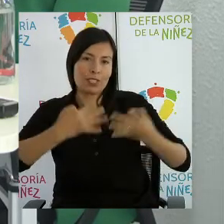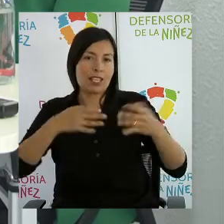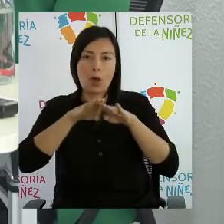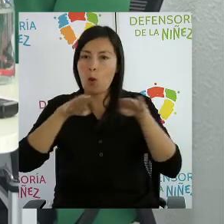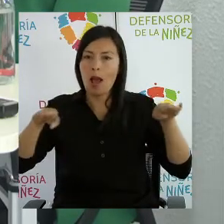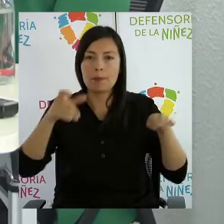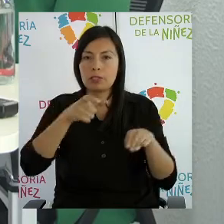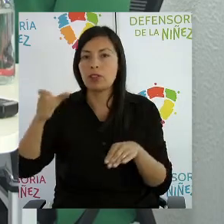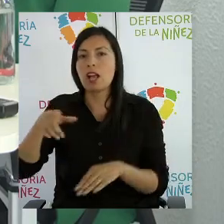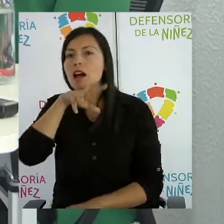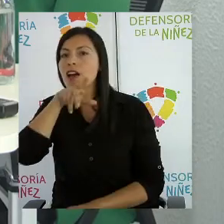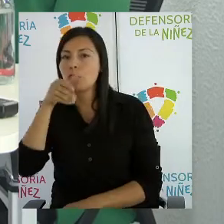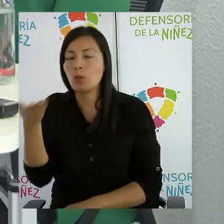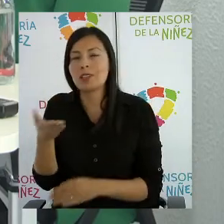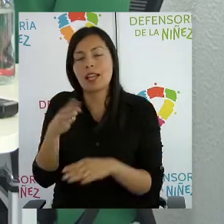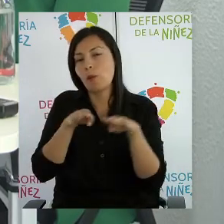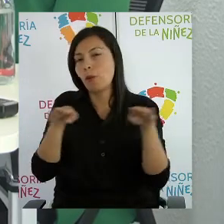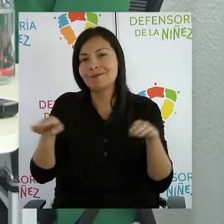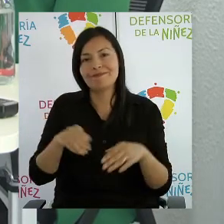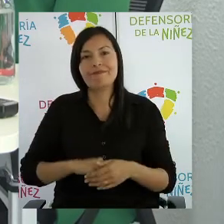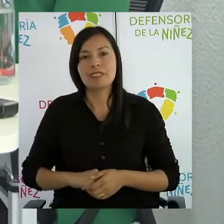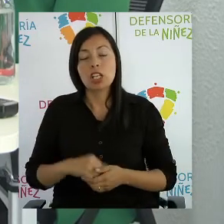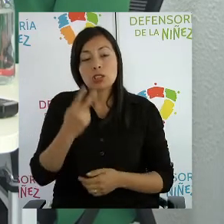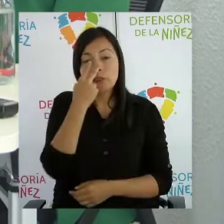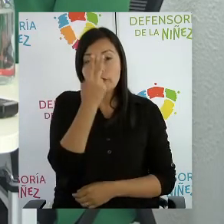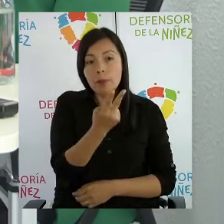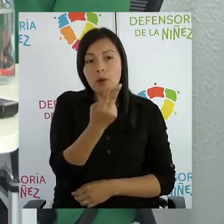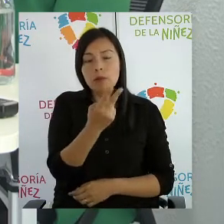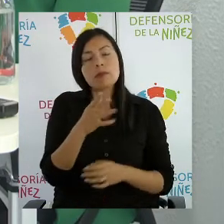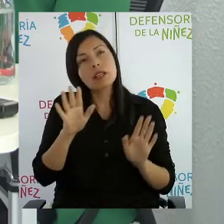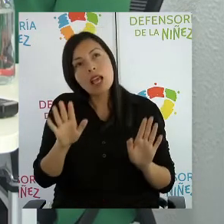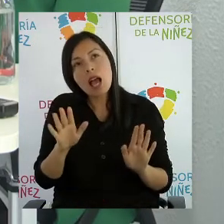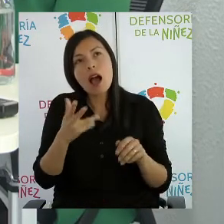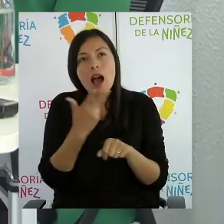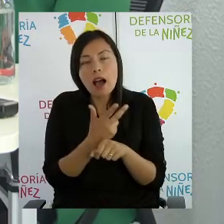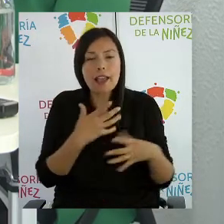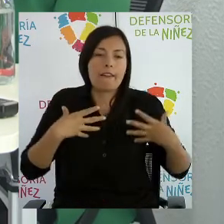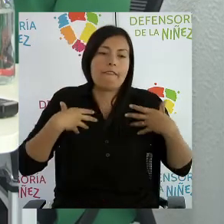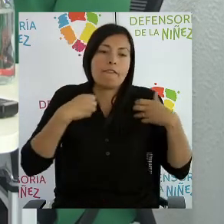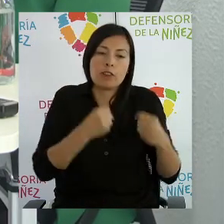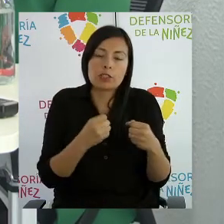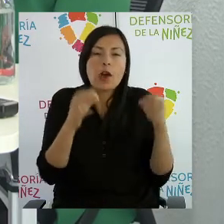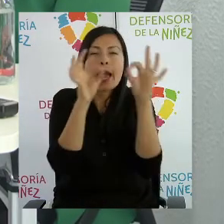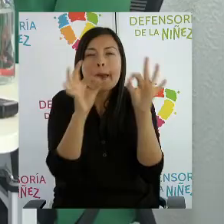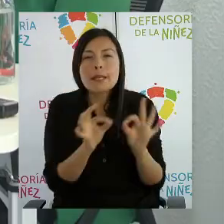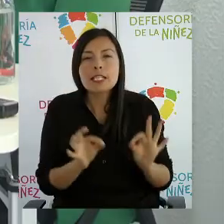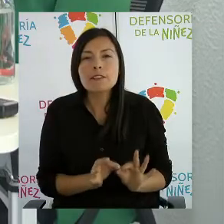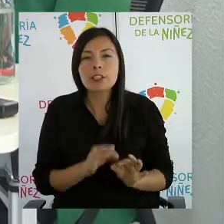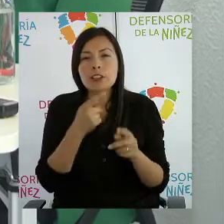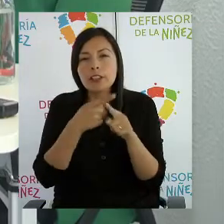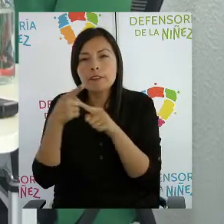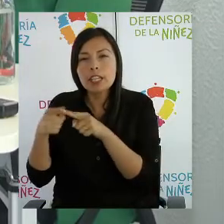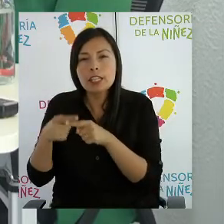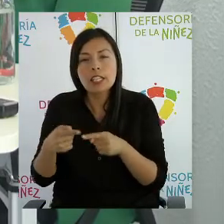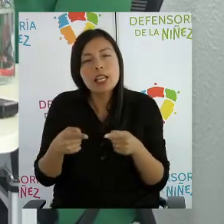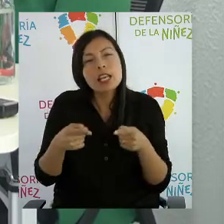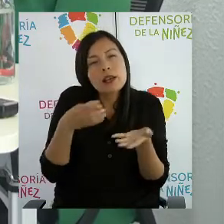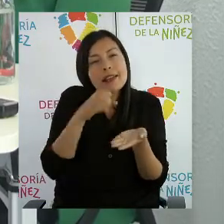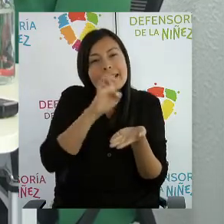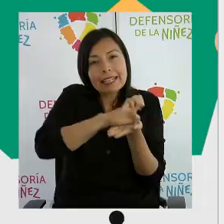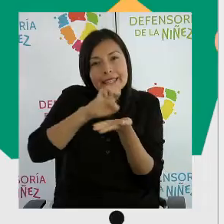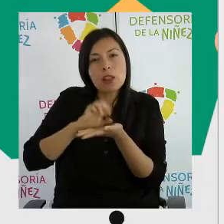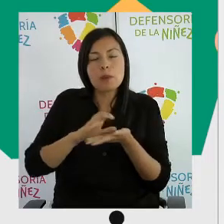adultos. Y lo que observamos es que salvo esfuerzos específicos que se han desarrollado por distintos organismos del Estado, como por ejemplo